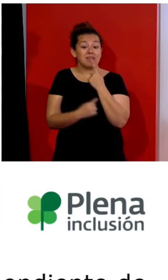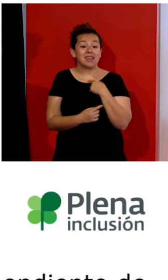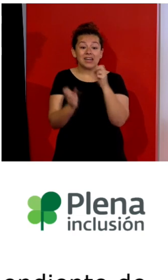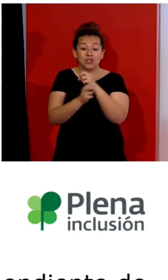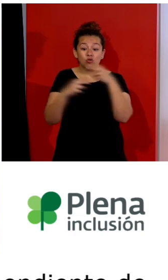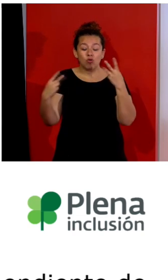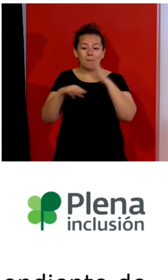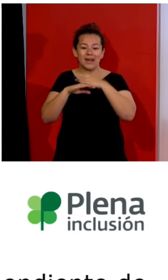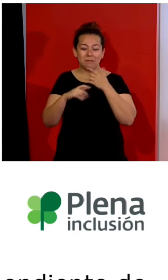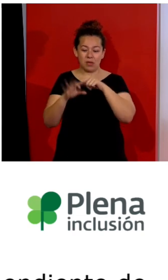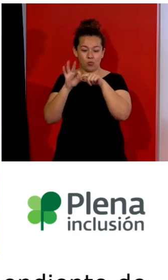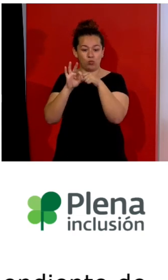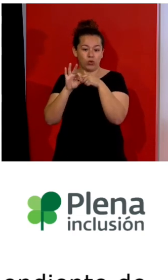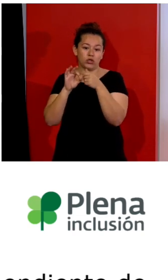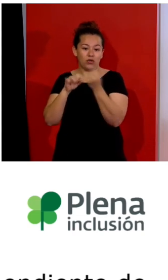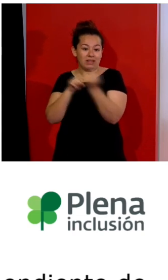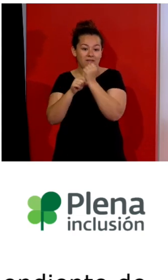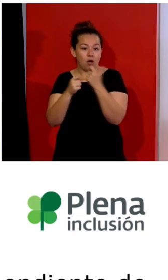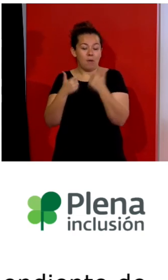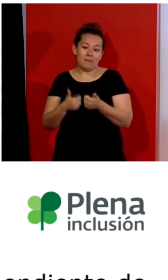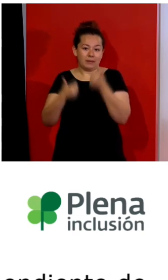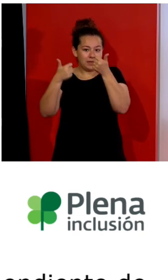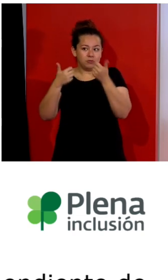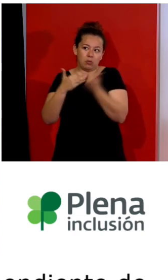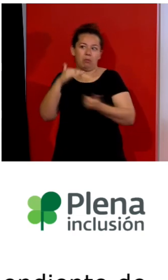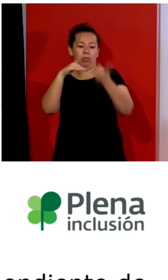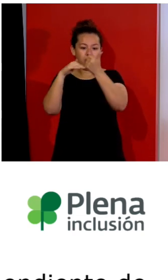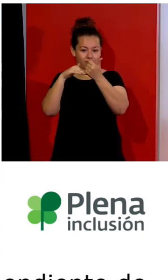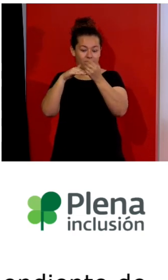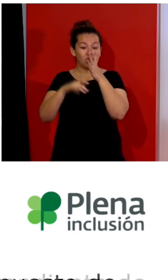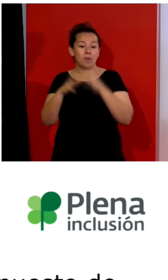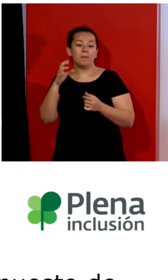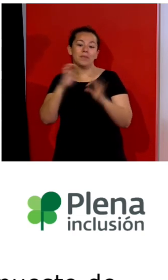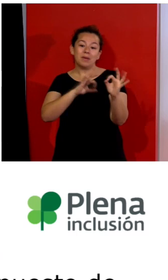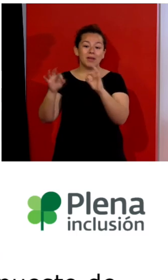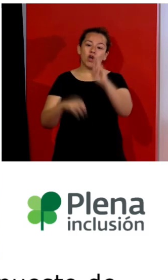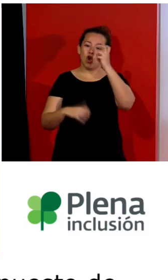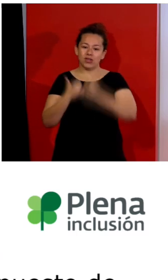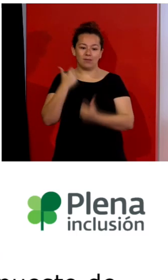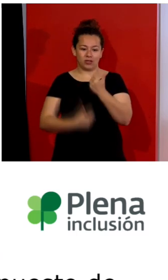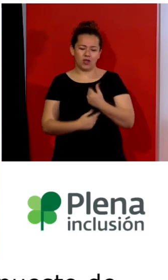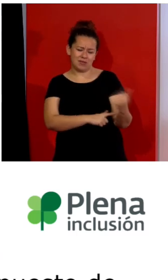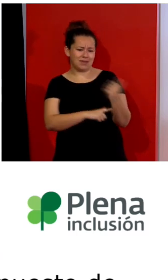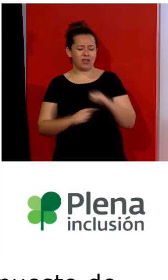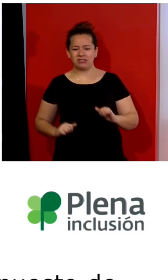para ascender en mi puesto de trabajo. Y me estoy preparando otra posición y me están apoyando desde el principio.